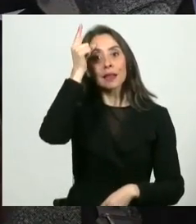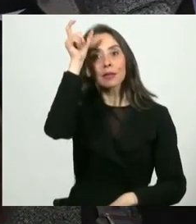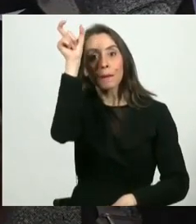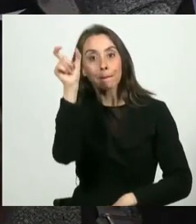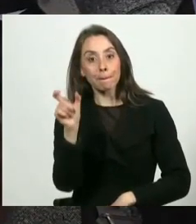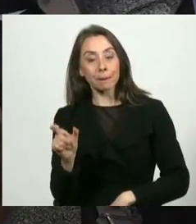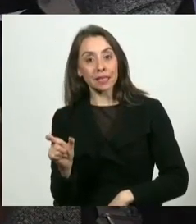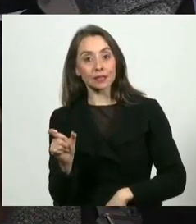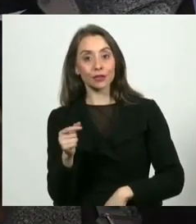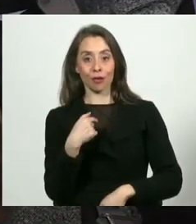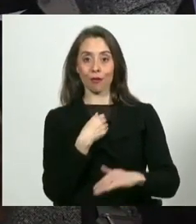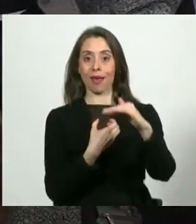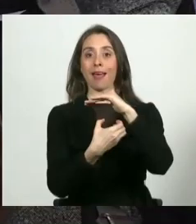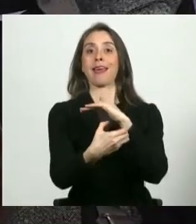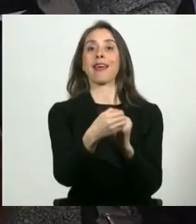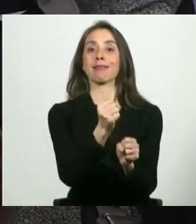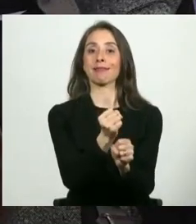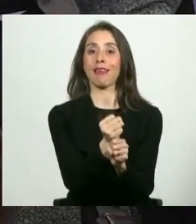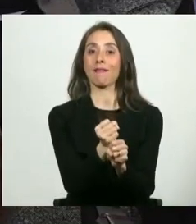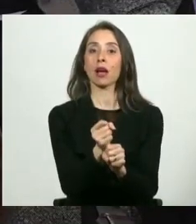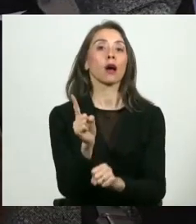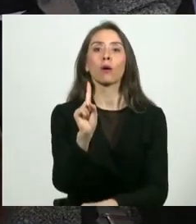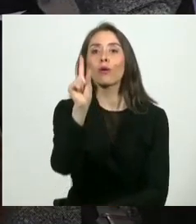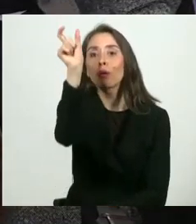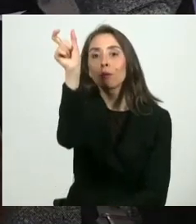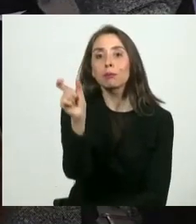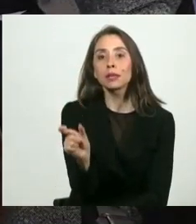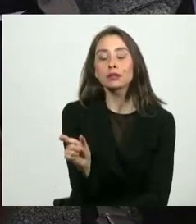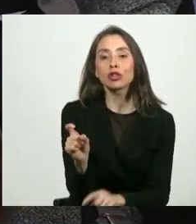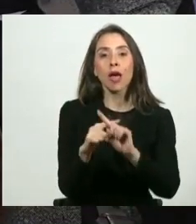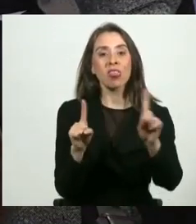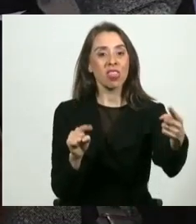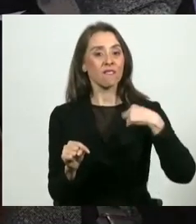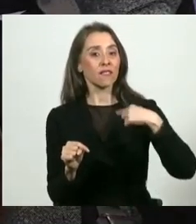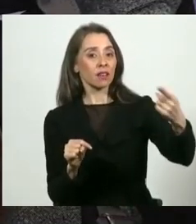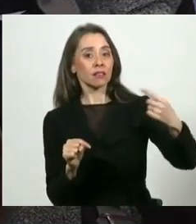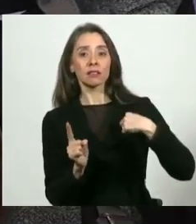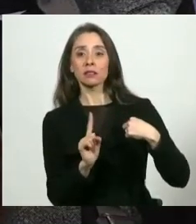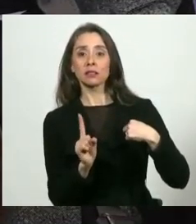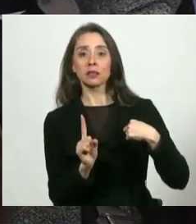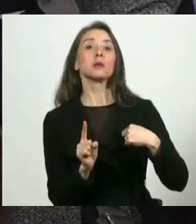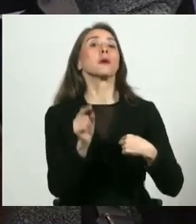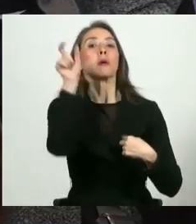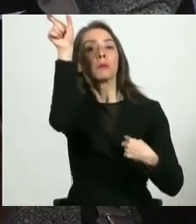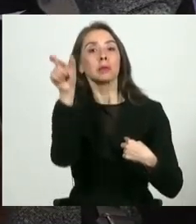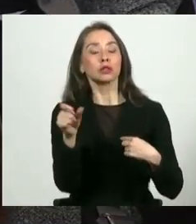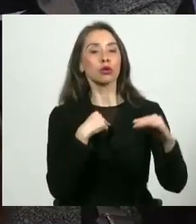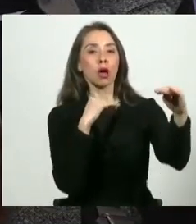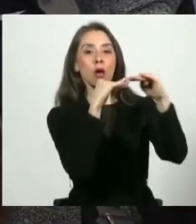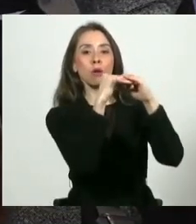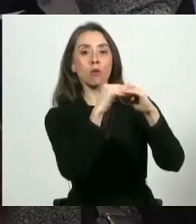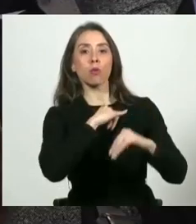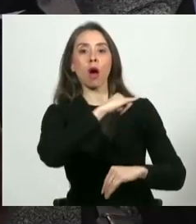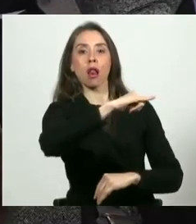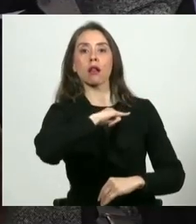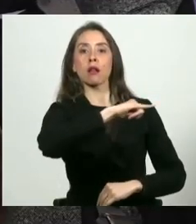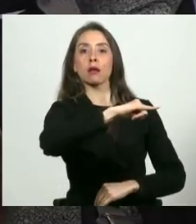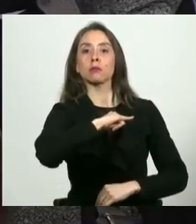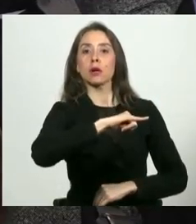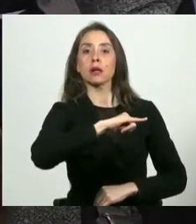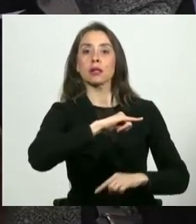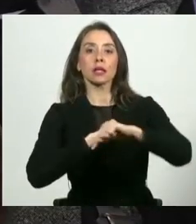persona que va a entrar a trabajar no es una persona distinta, va a ser un par exactamente igual